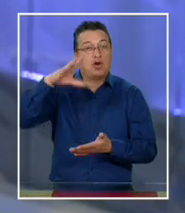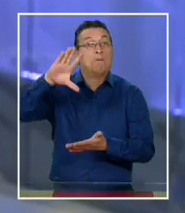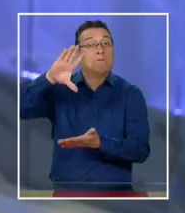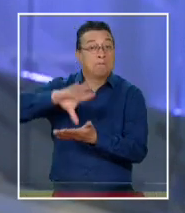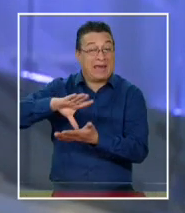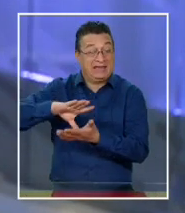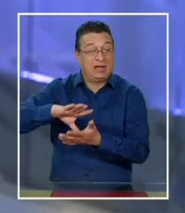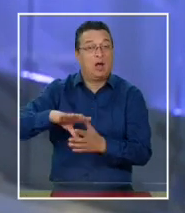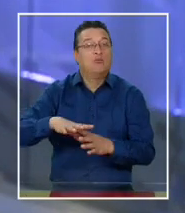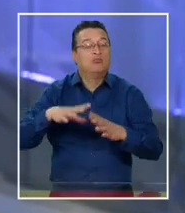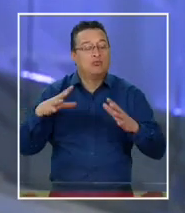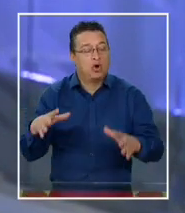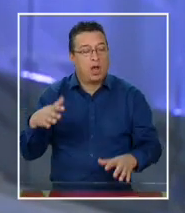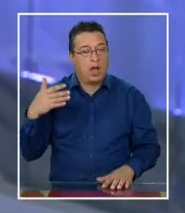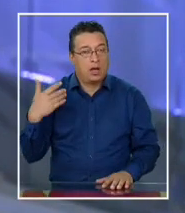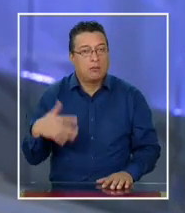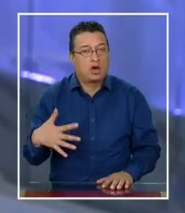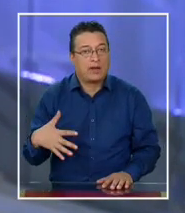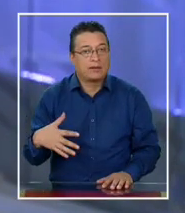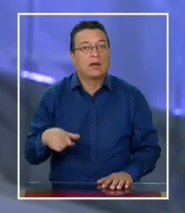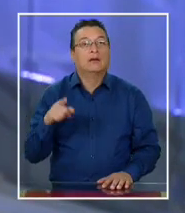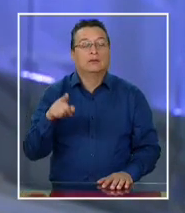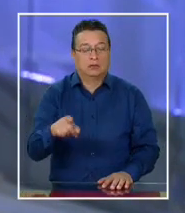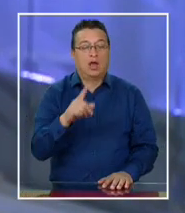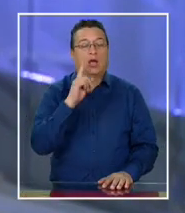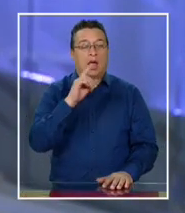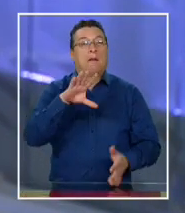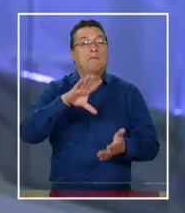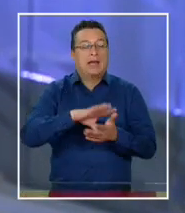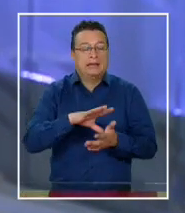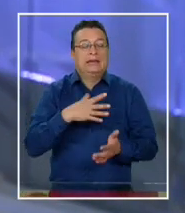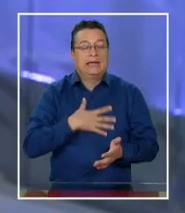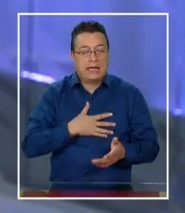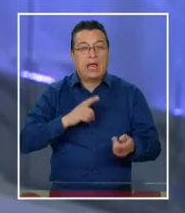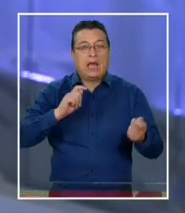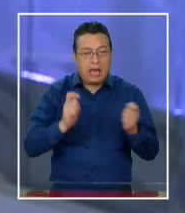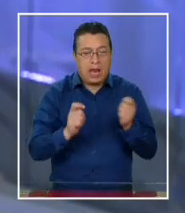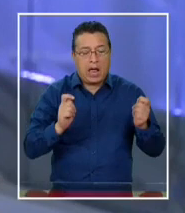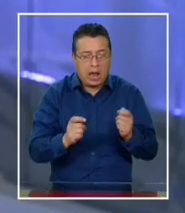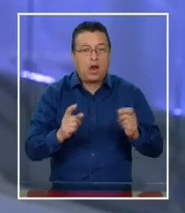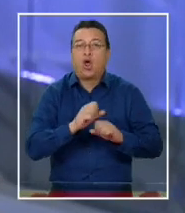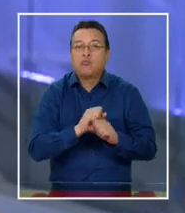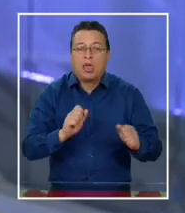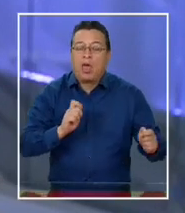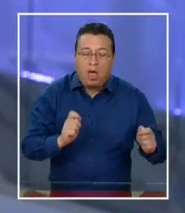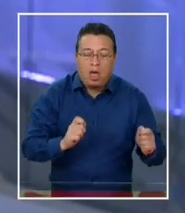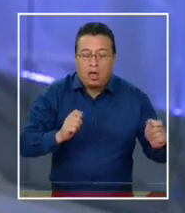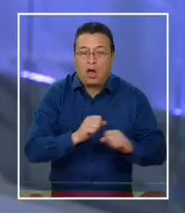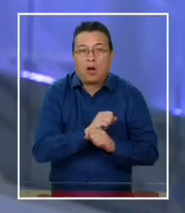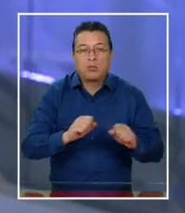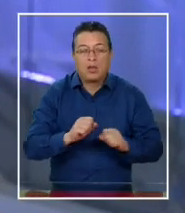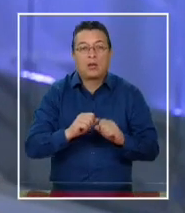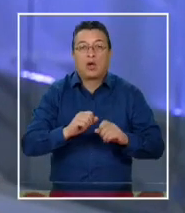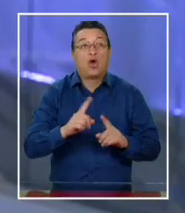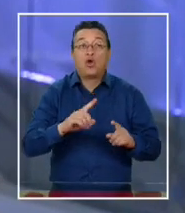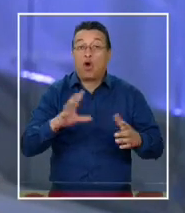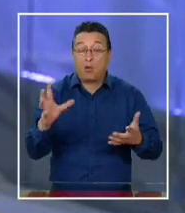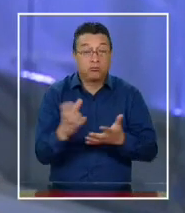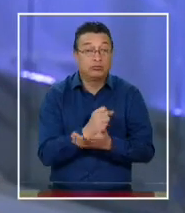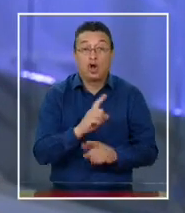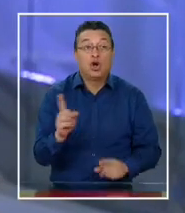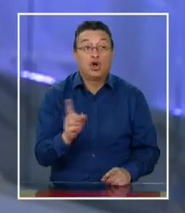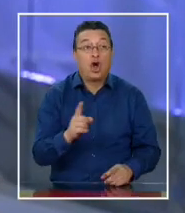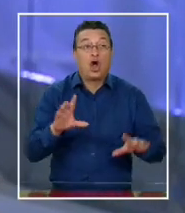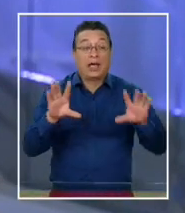fundamentales o sea son reformas que el país lleva rato tratando de hacer y no pudiendo hacerla y si no resultaran sería